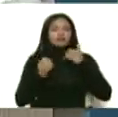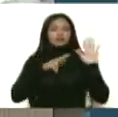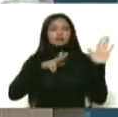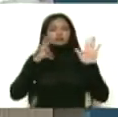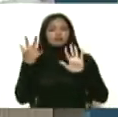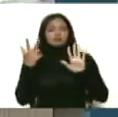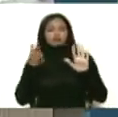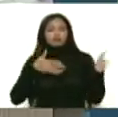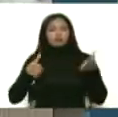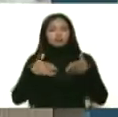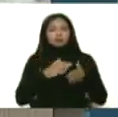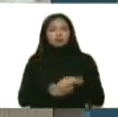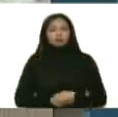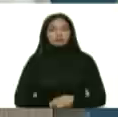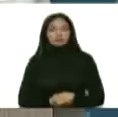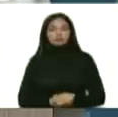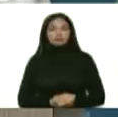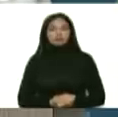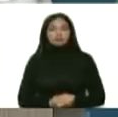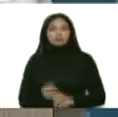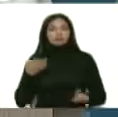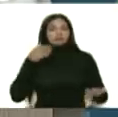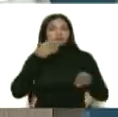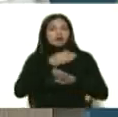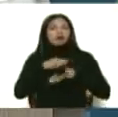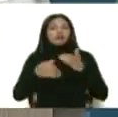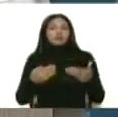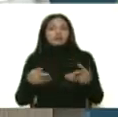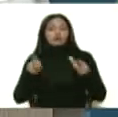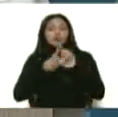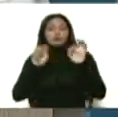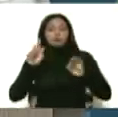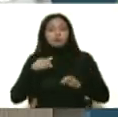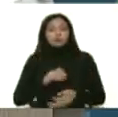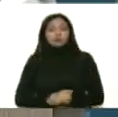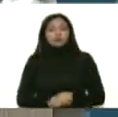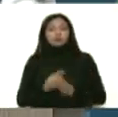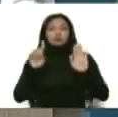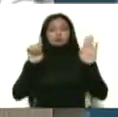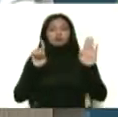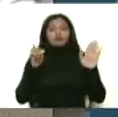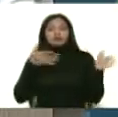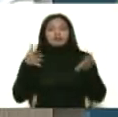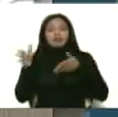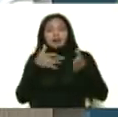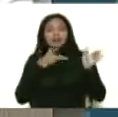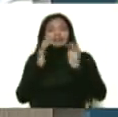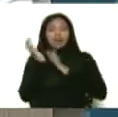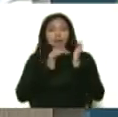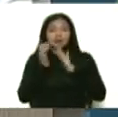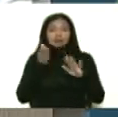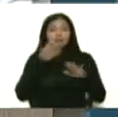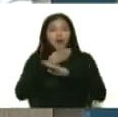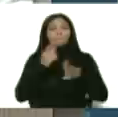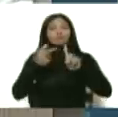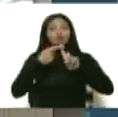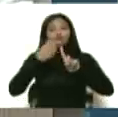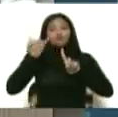18 de marzo y acude el 6 de abril, resulta